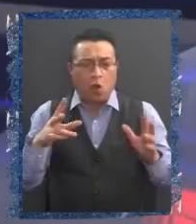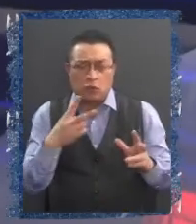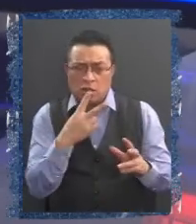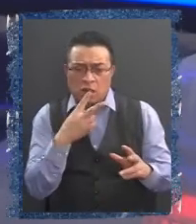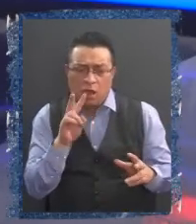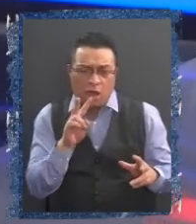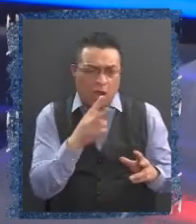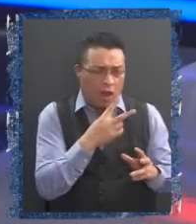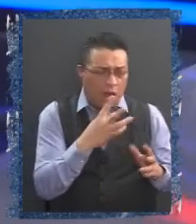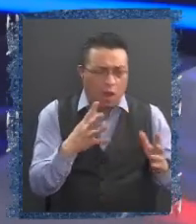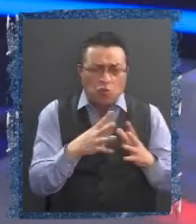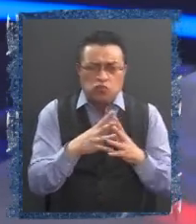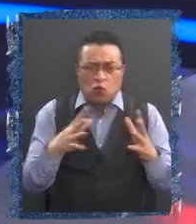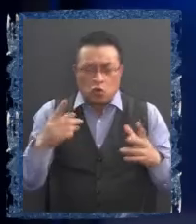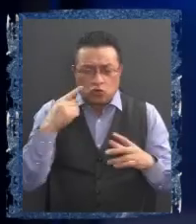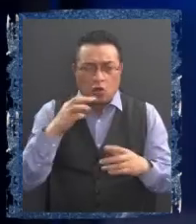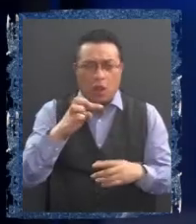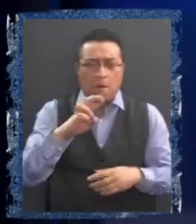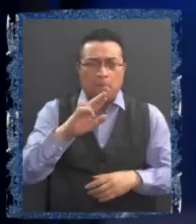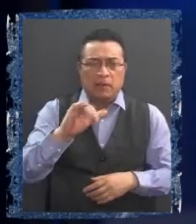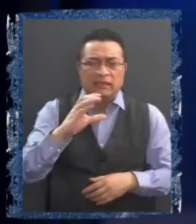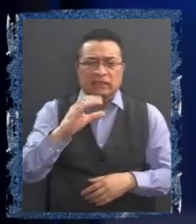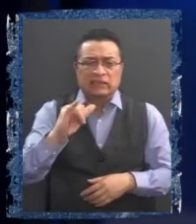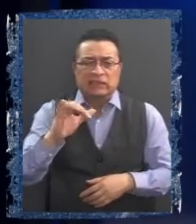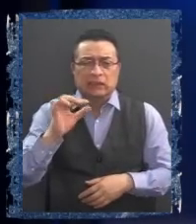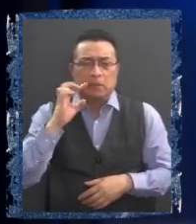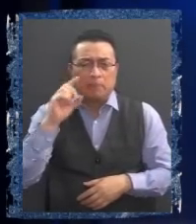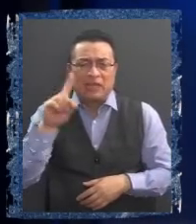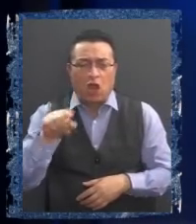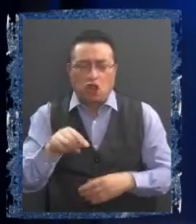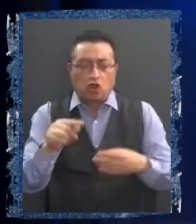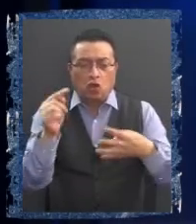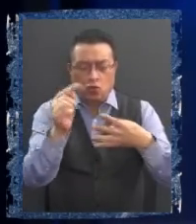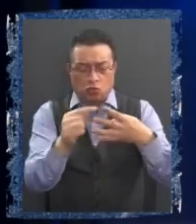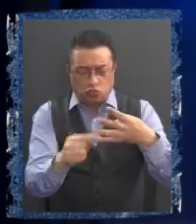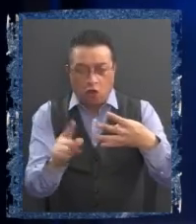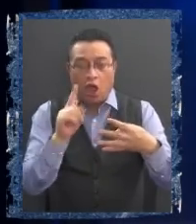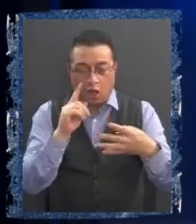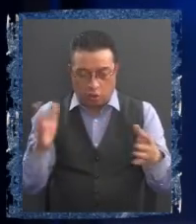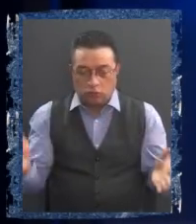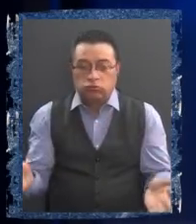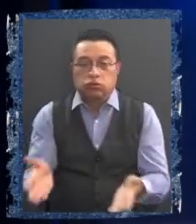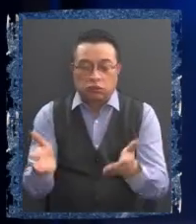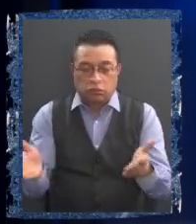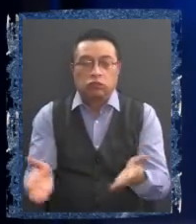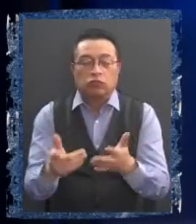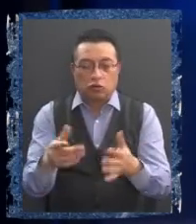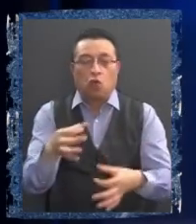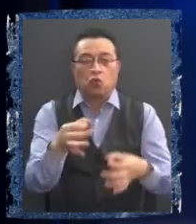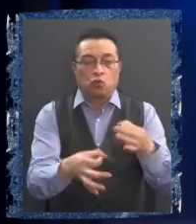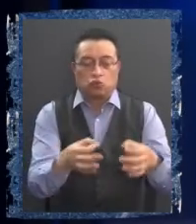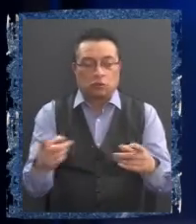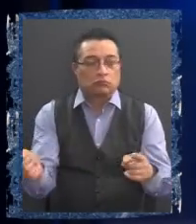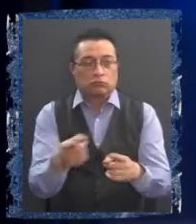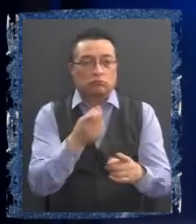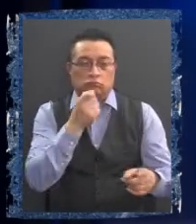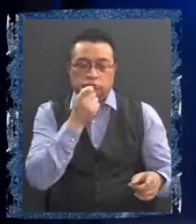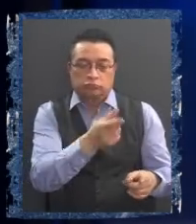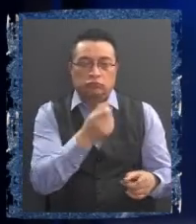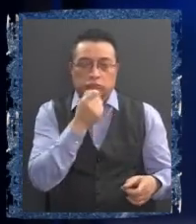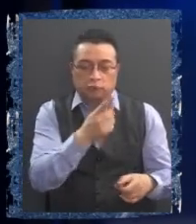hay principios como bien se señalaban, eso fomenta la judicialización. Eso lleva a que haya